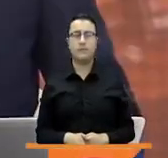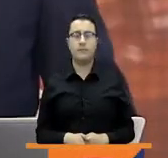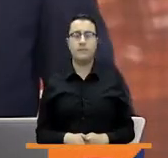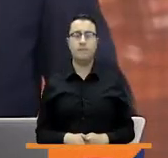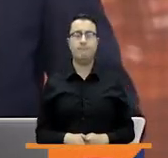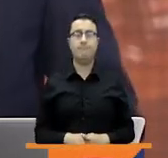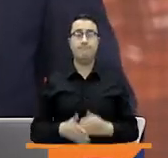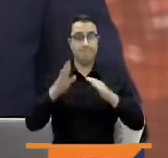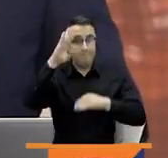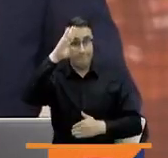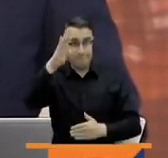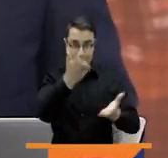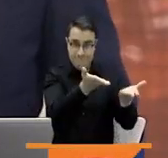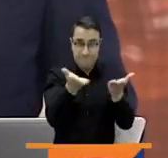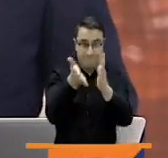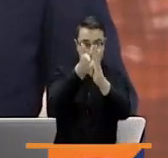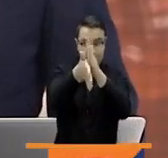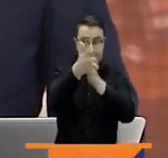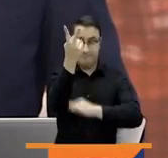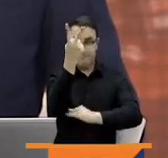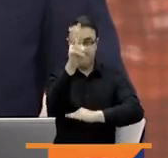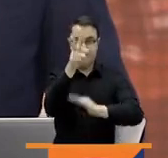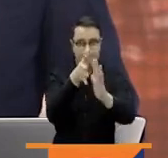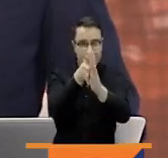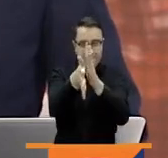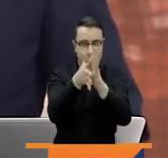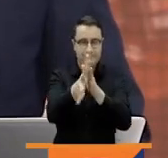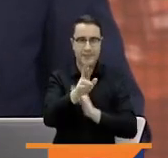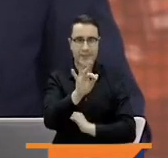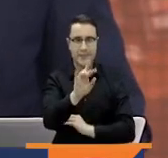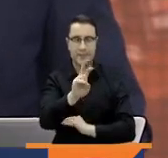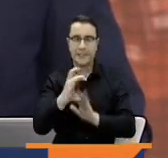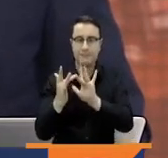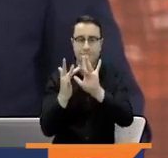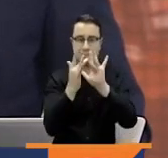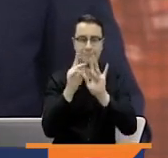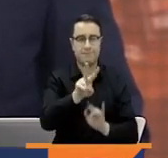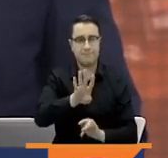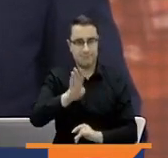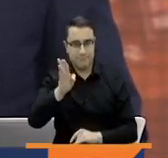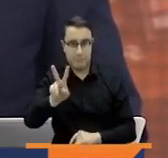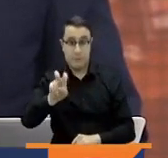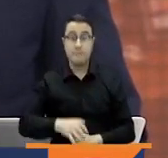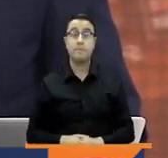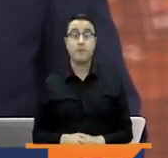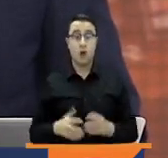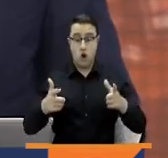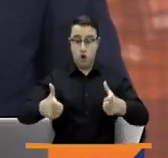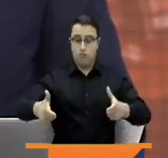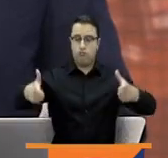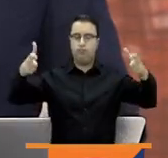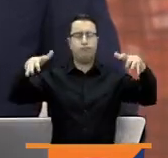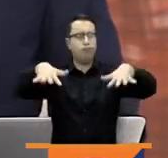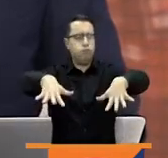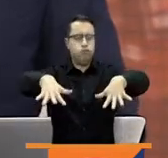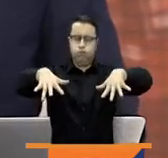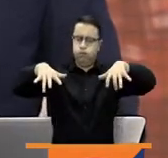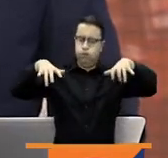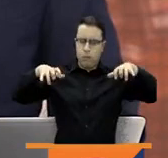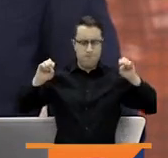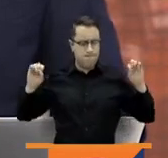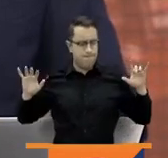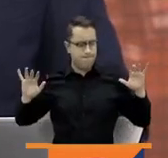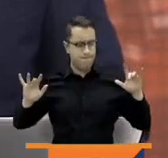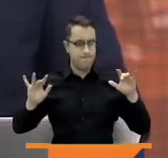¿Qué tal? Bienvenidos a nuestra emisión del mediodía de RTVC Noticias, conectados 24/7. Y en la plenaria del Congreso fue aprobado el proyecto de